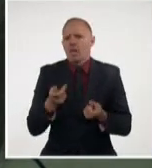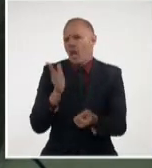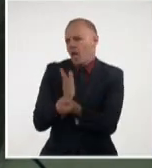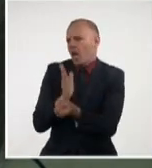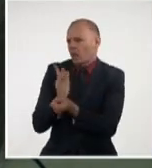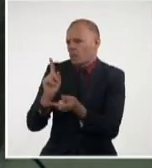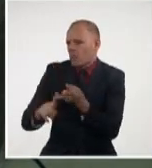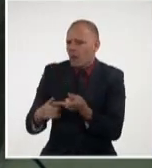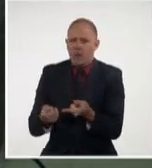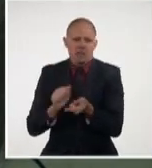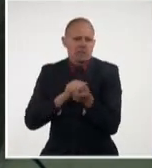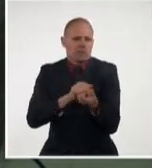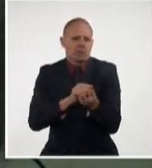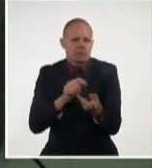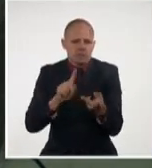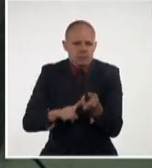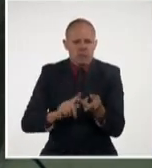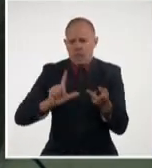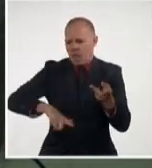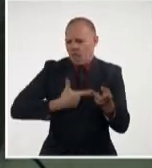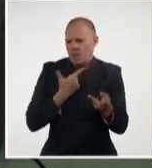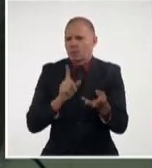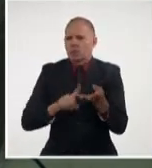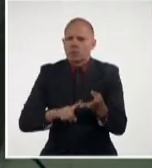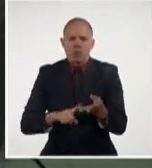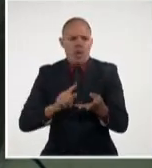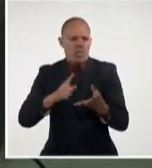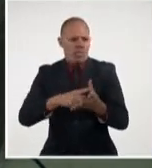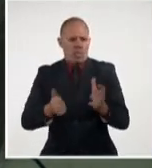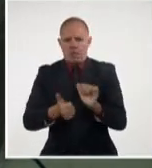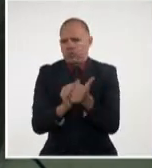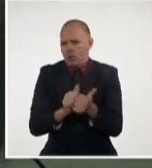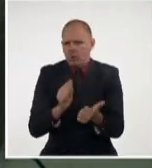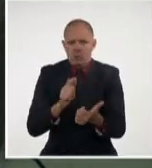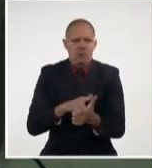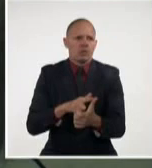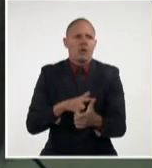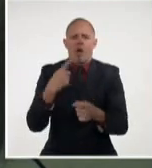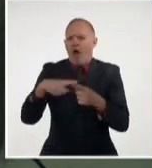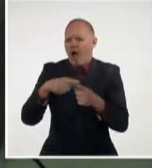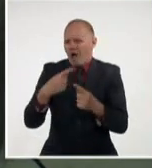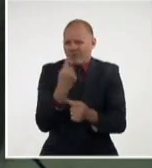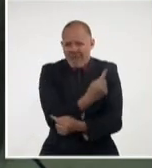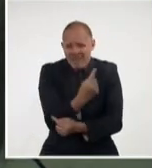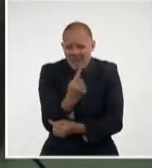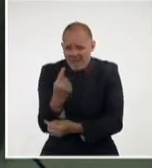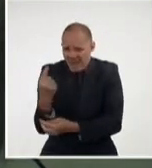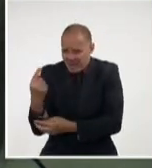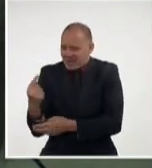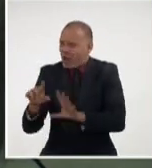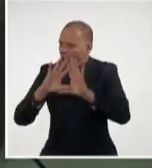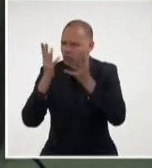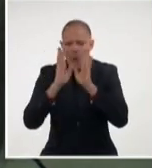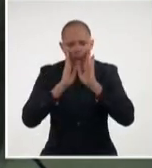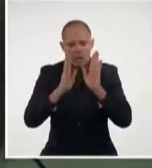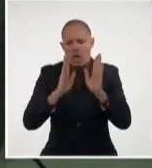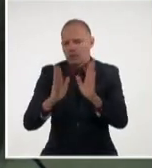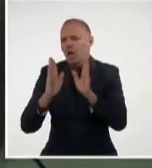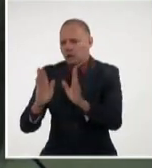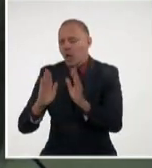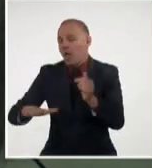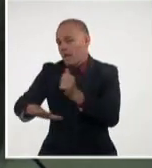en las instituciones de la cultura y el deporte, en cada escenario de la base, que es, en definitiva, donde se